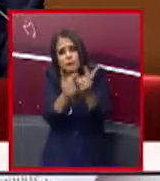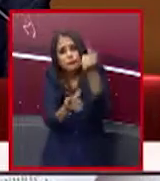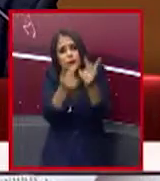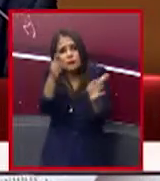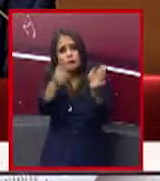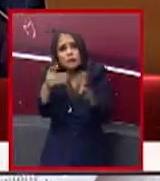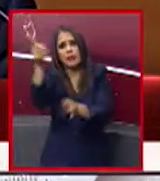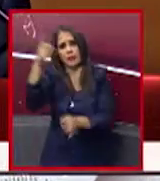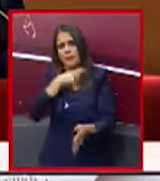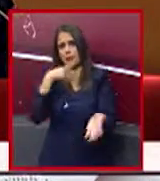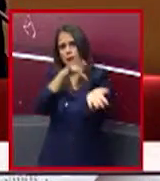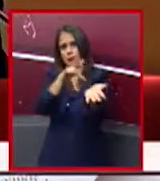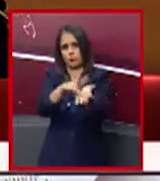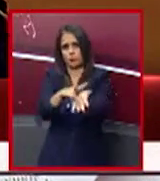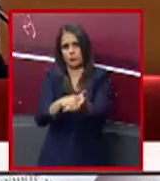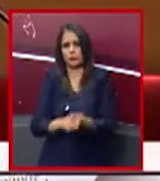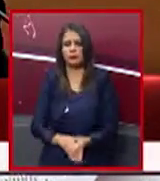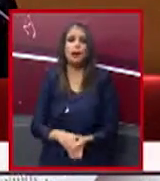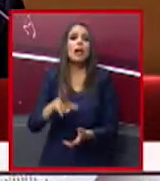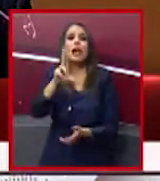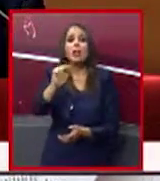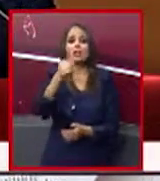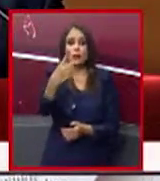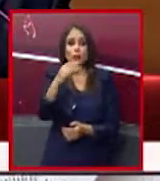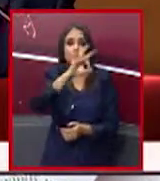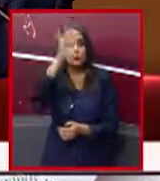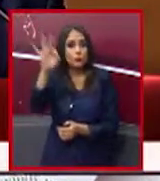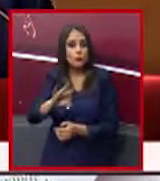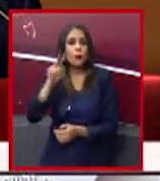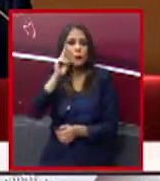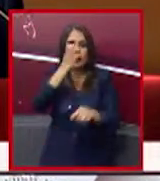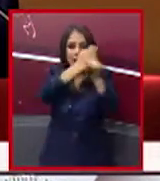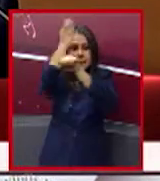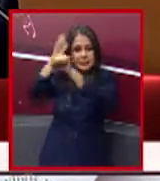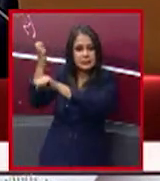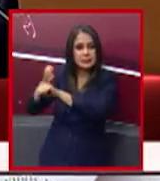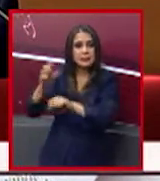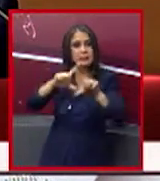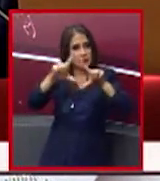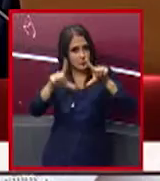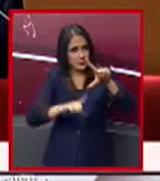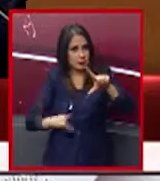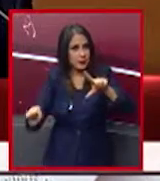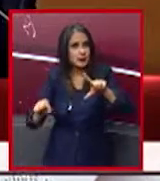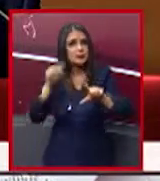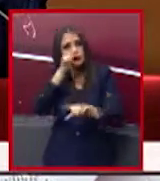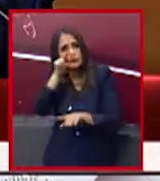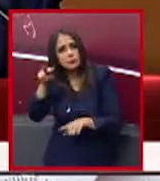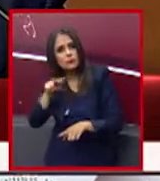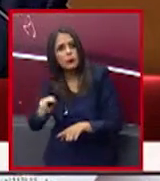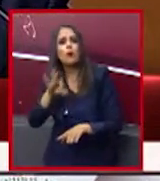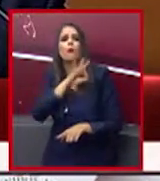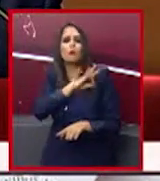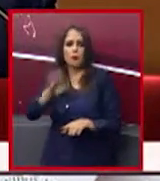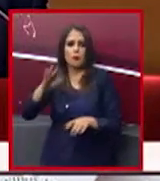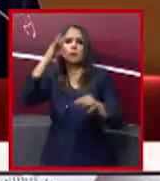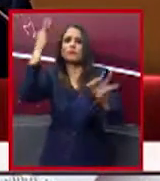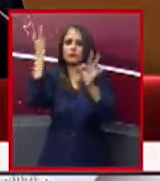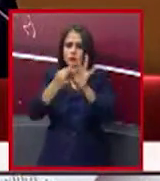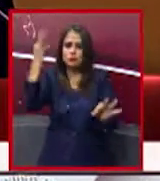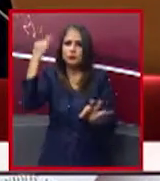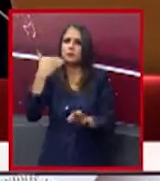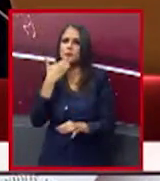El 81%, para ser exacto, de las unidades productivas del país pueden abonar en el cumplimiento de este